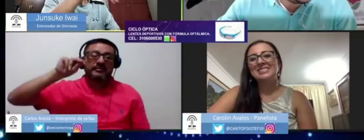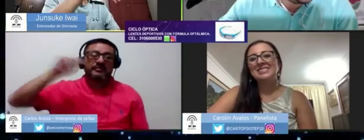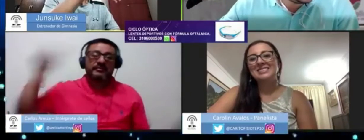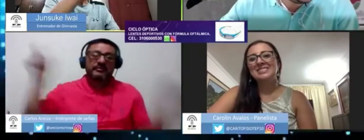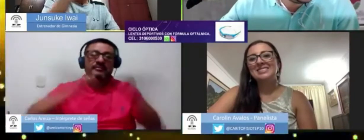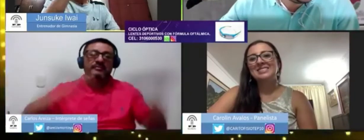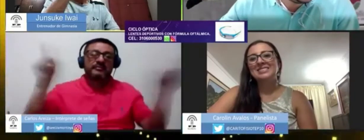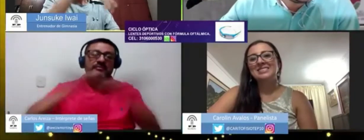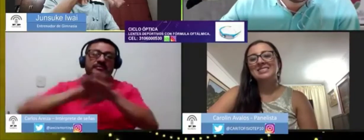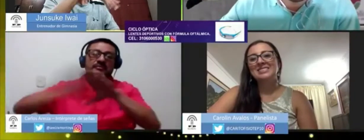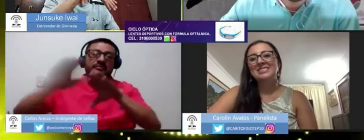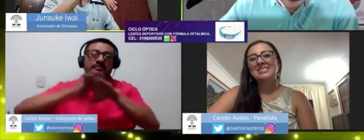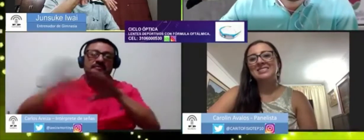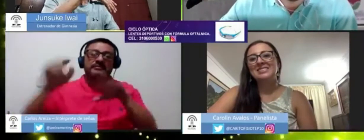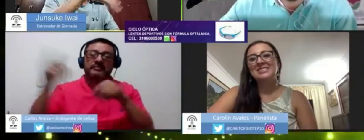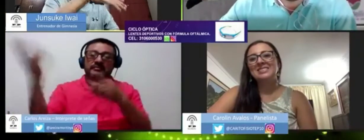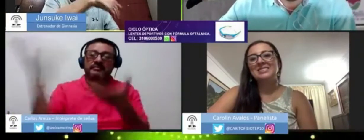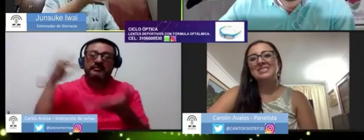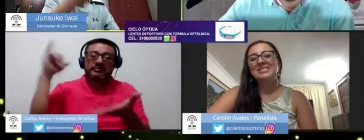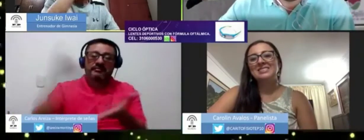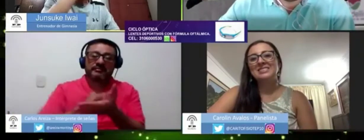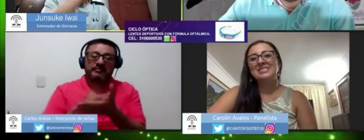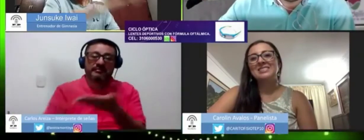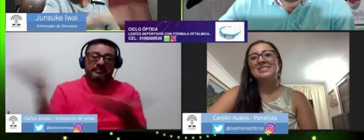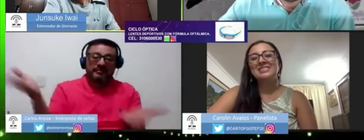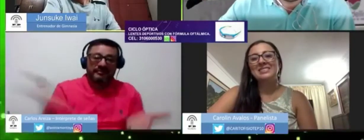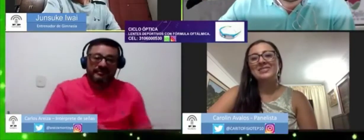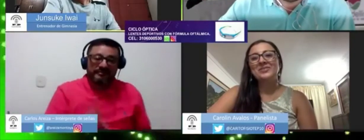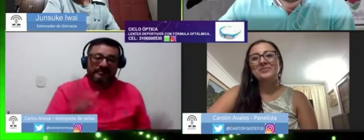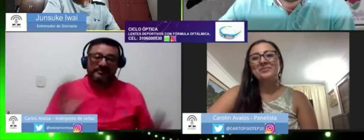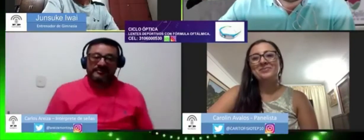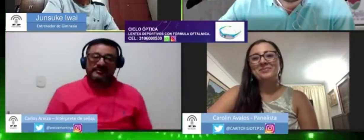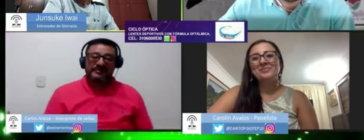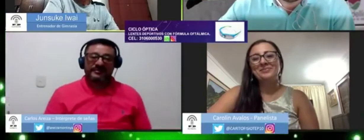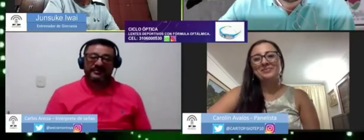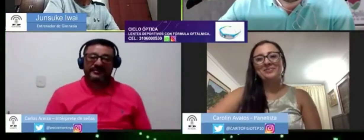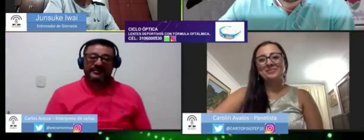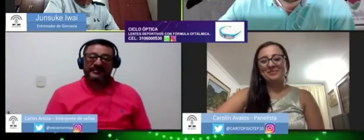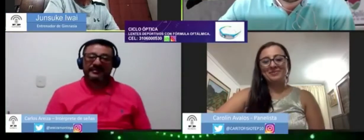invitamos. Cuando llega acá, bienvenido.